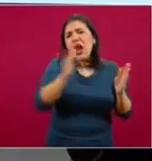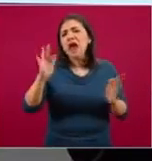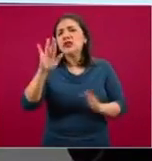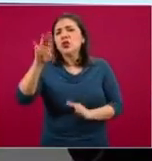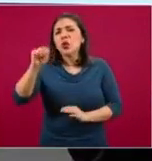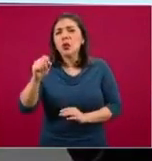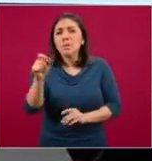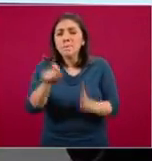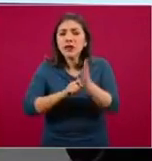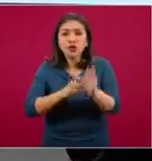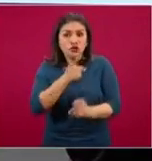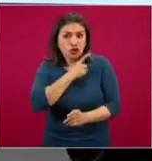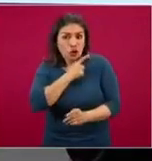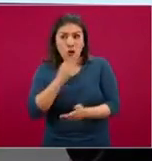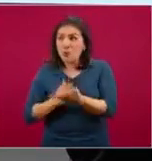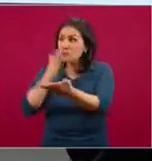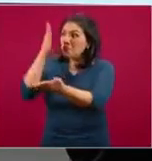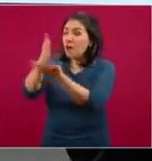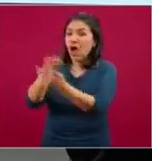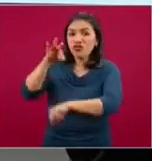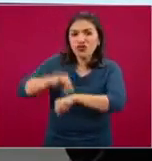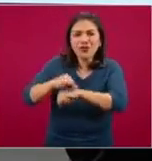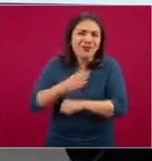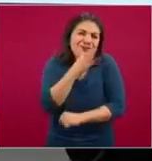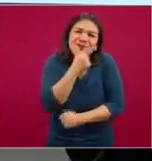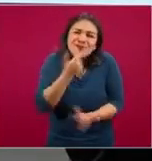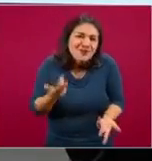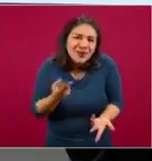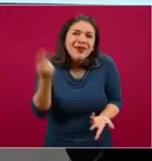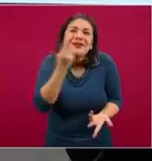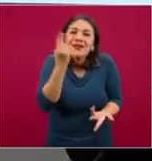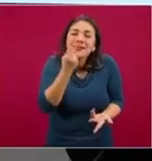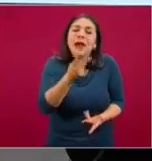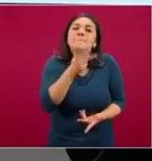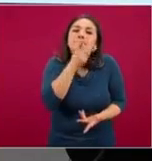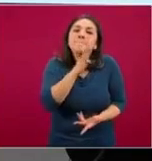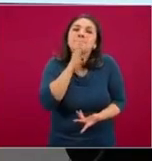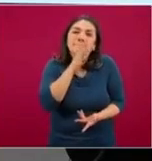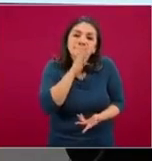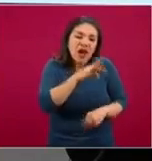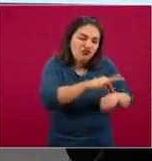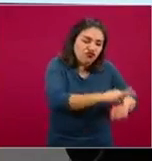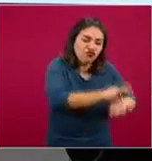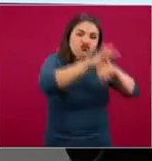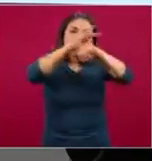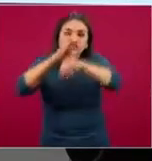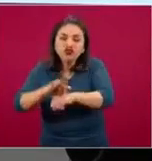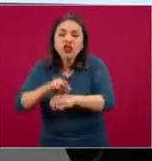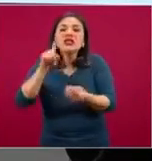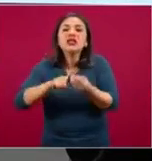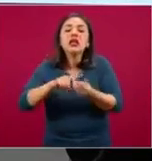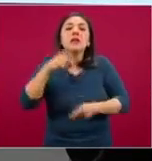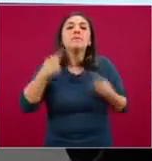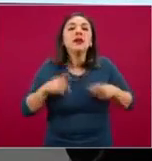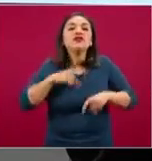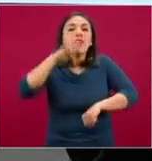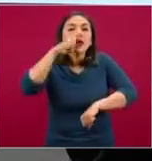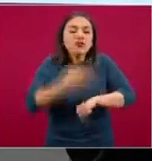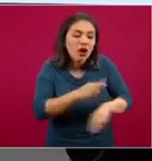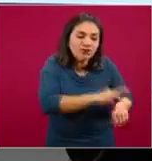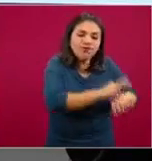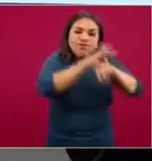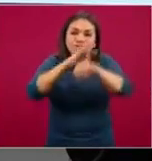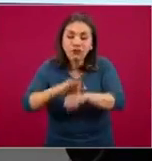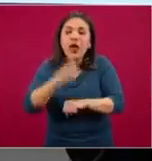pueden ir por sí mismos a demandar la vacuna. Tienen que llevarlo sus padres, sus tutores, sus familiares. Entonces aquí el